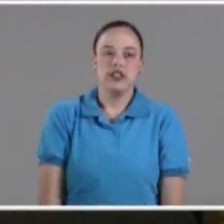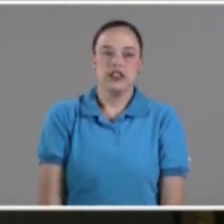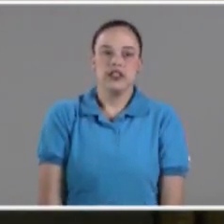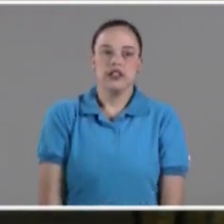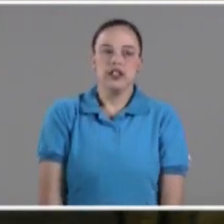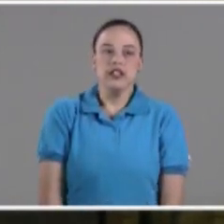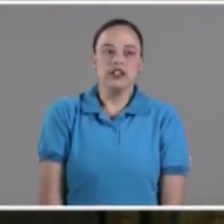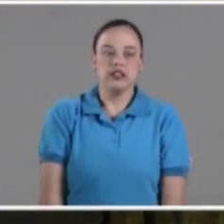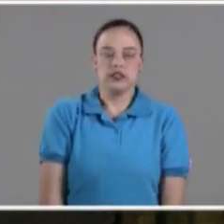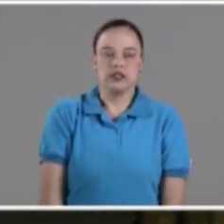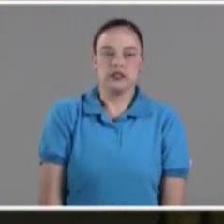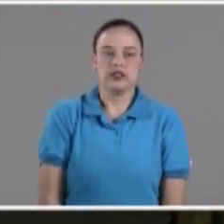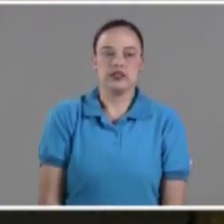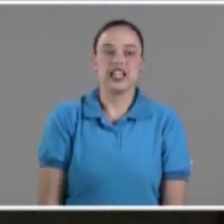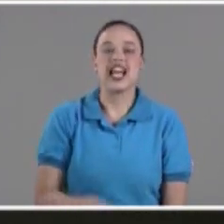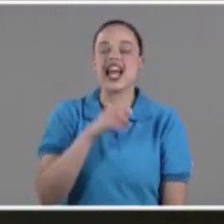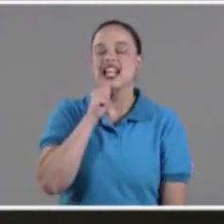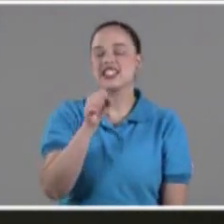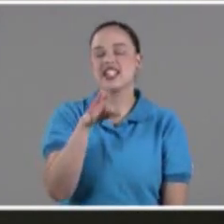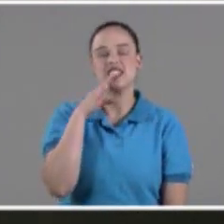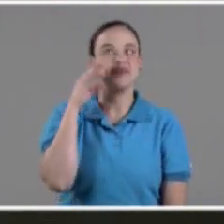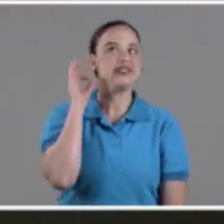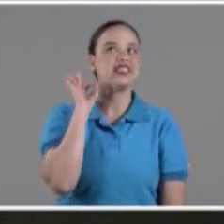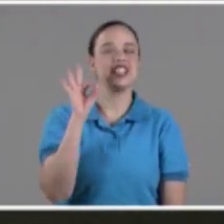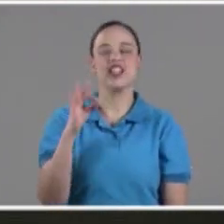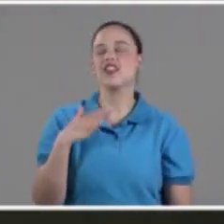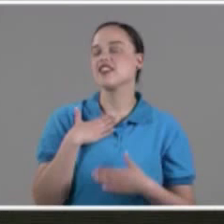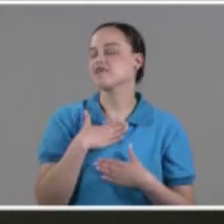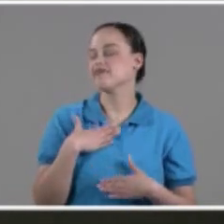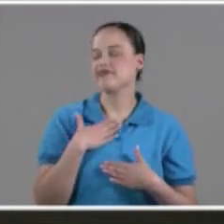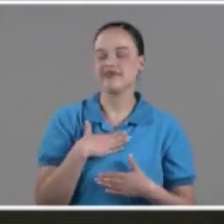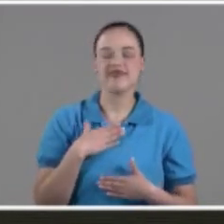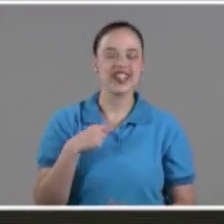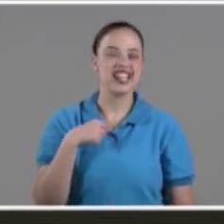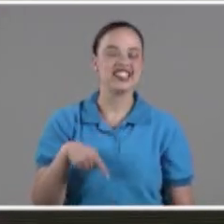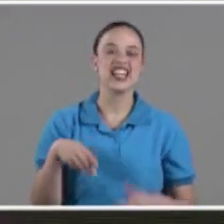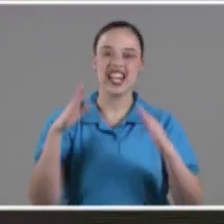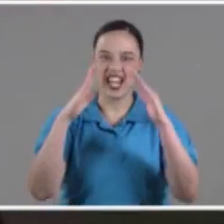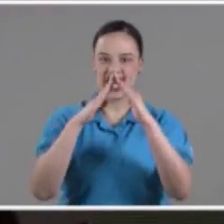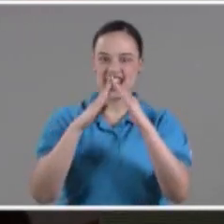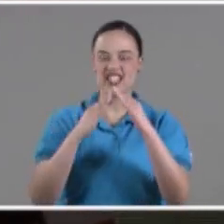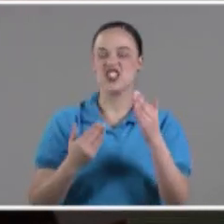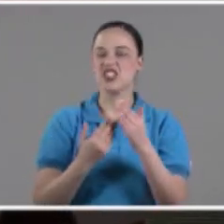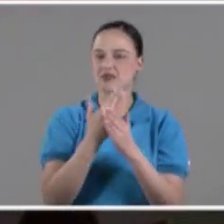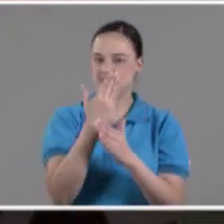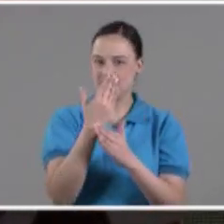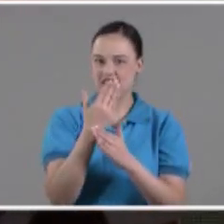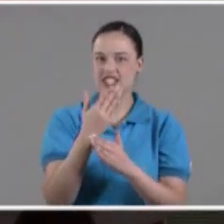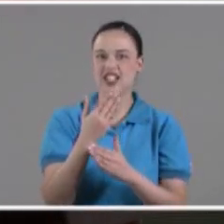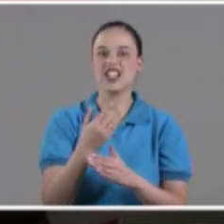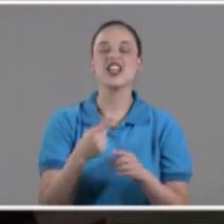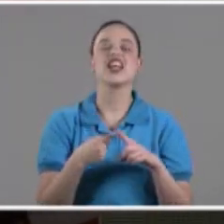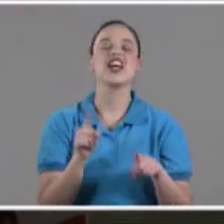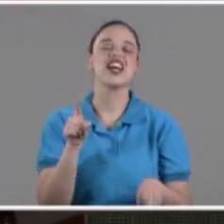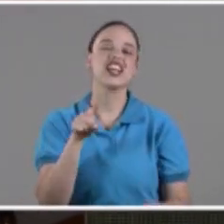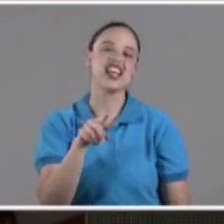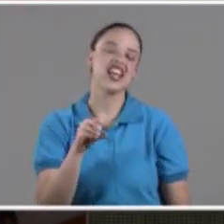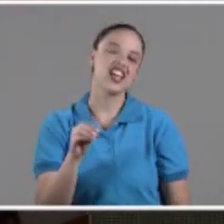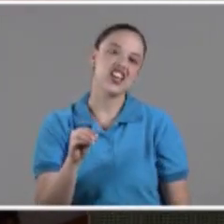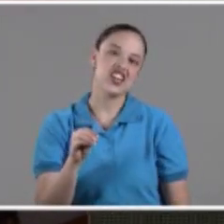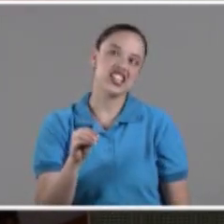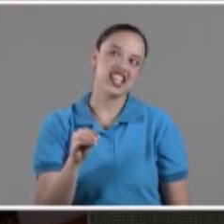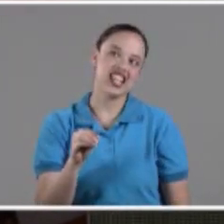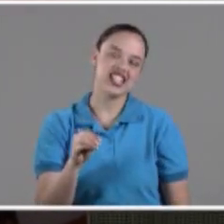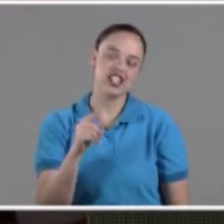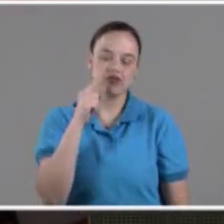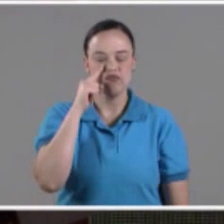Pero qué rico hermano de veras qué delicioso estar en casa nuevamente para aquellos que están medio aburridos de